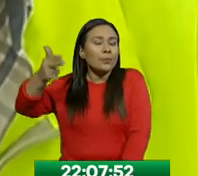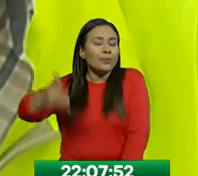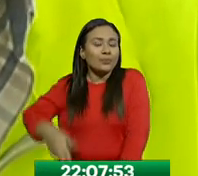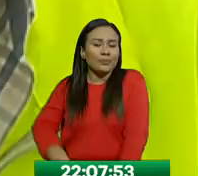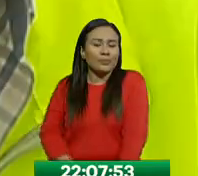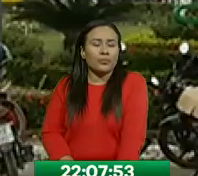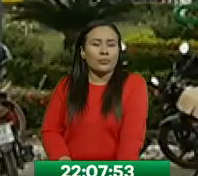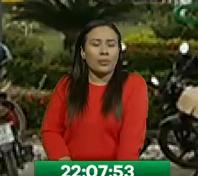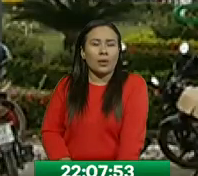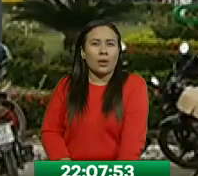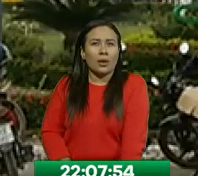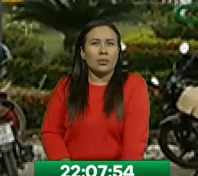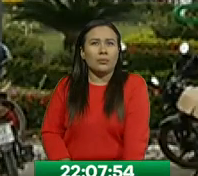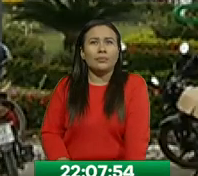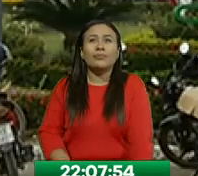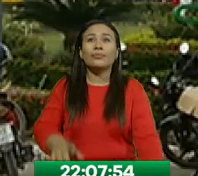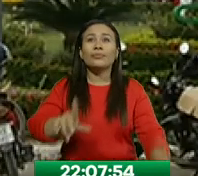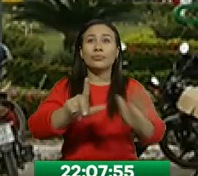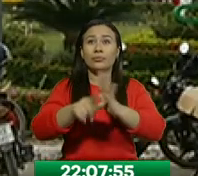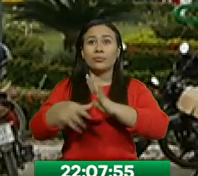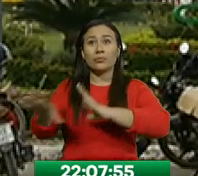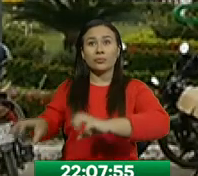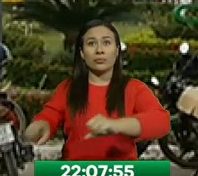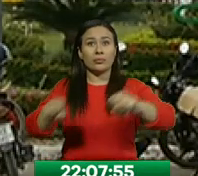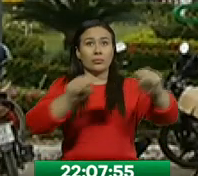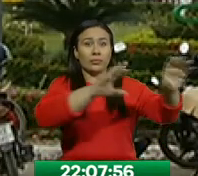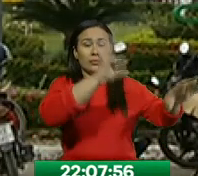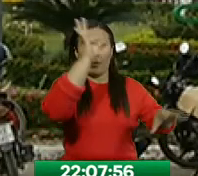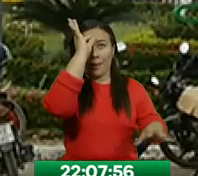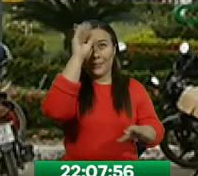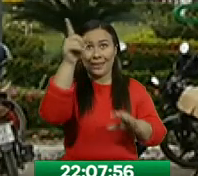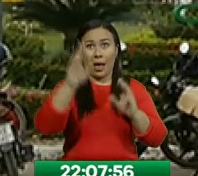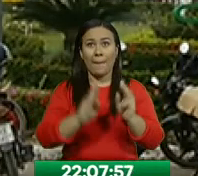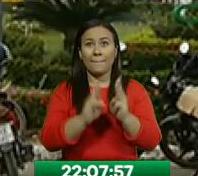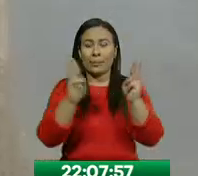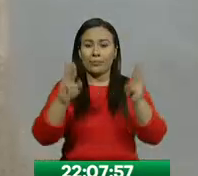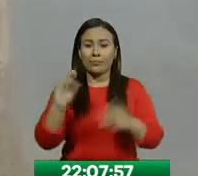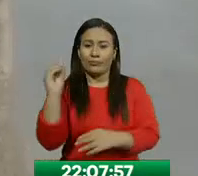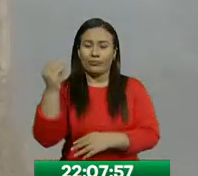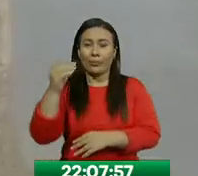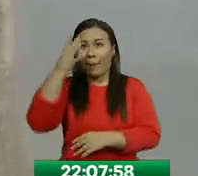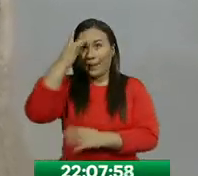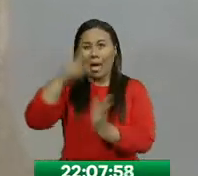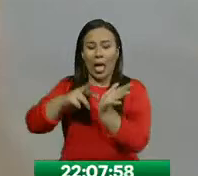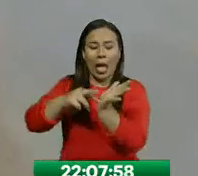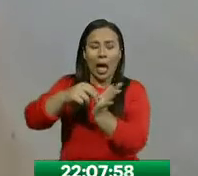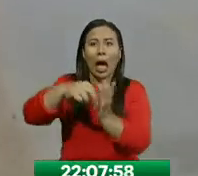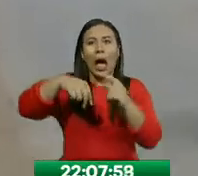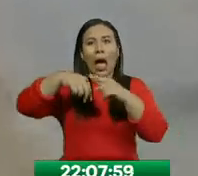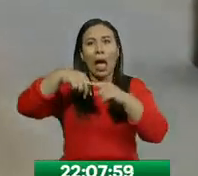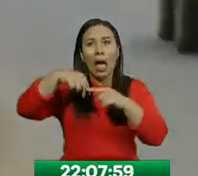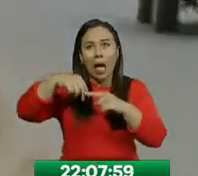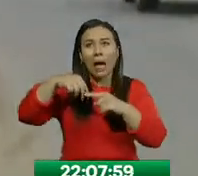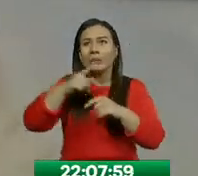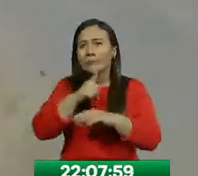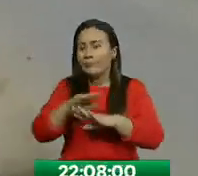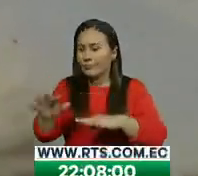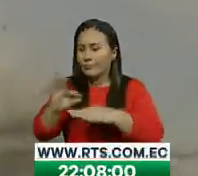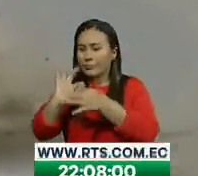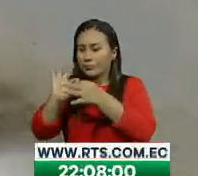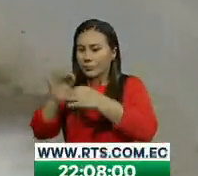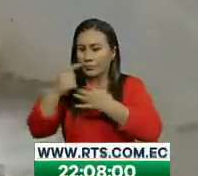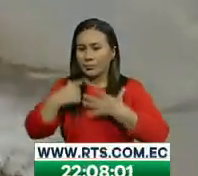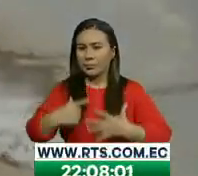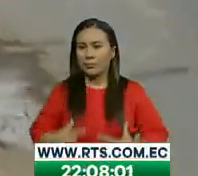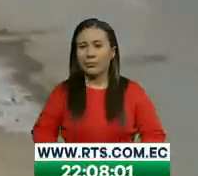sí, de esta arma. Inmediatamente fue trasladado hasta una casa de salud de esa localidad, donde se tuvo conocimiento que lograron rehabilitarlo